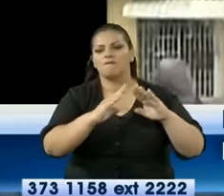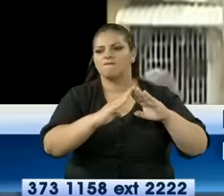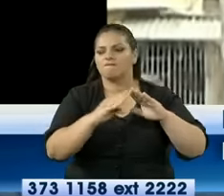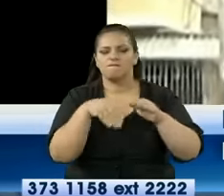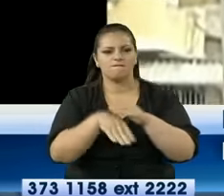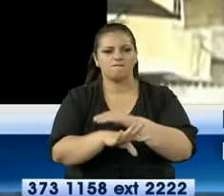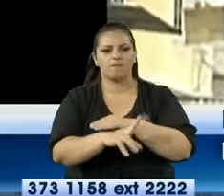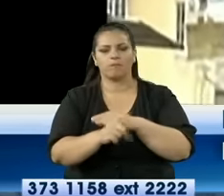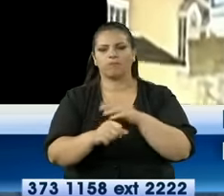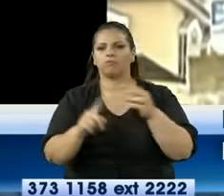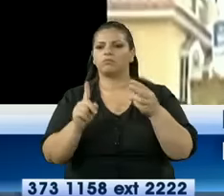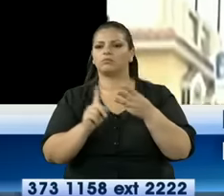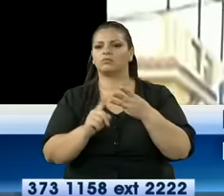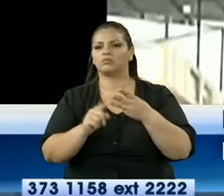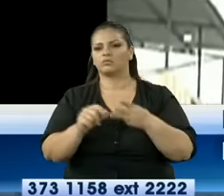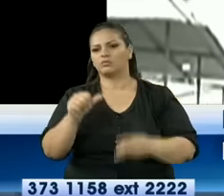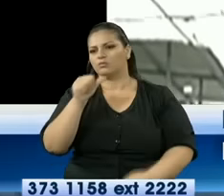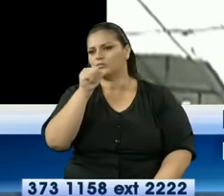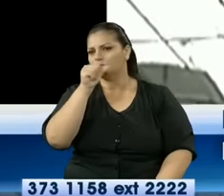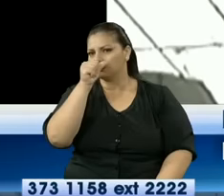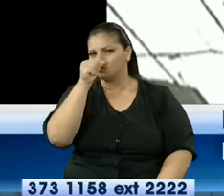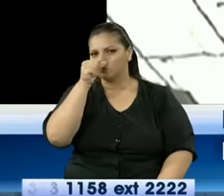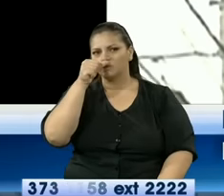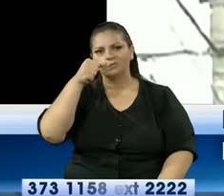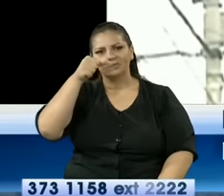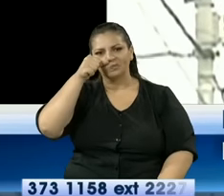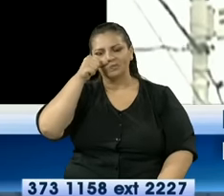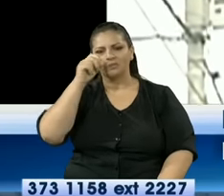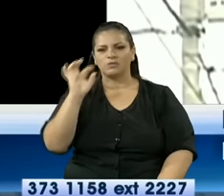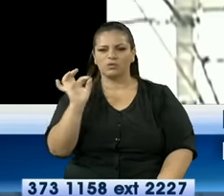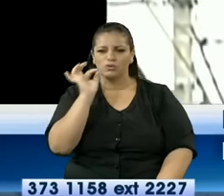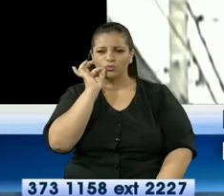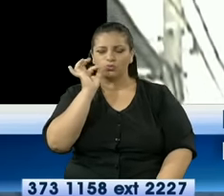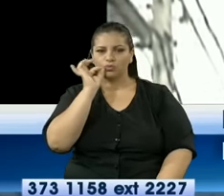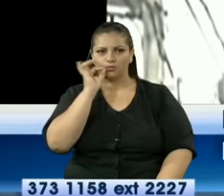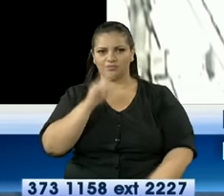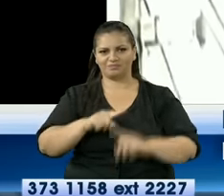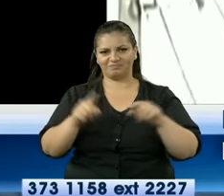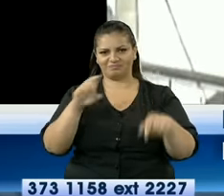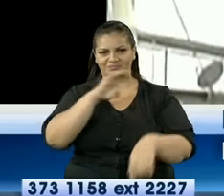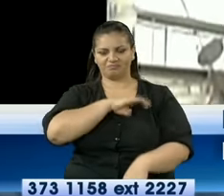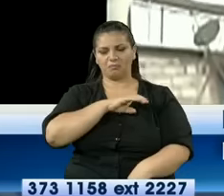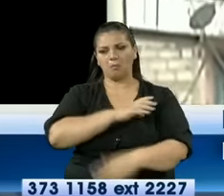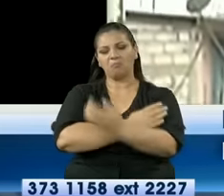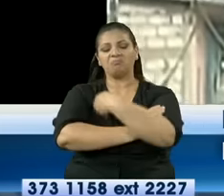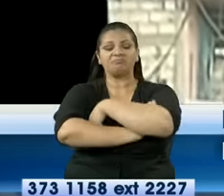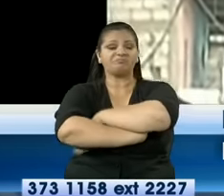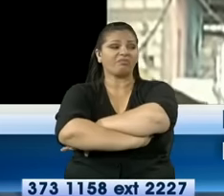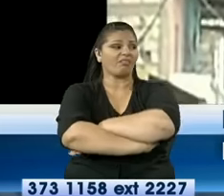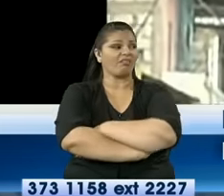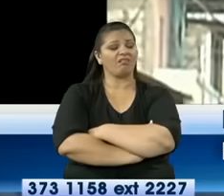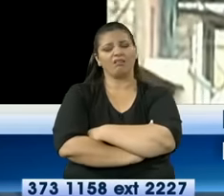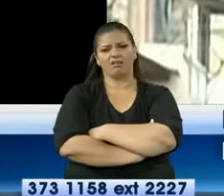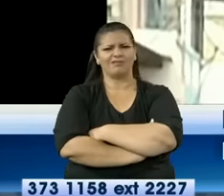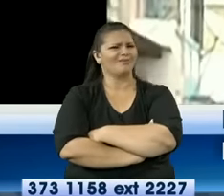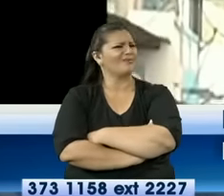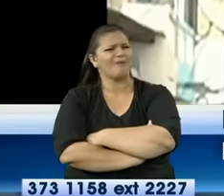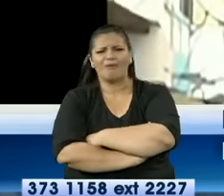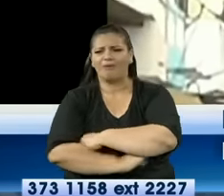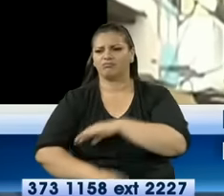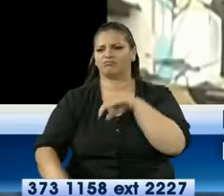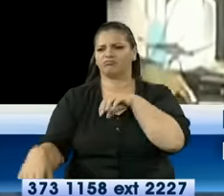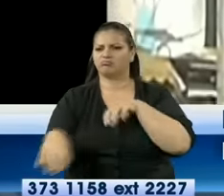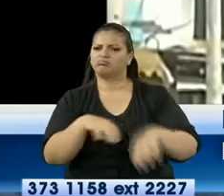asimismo consumo de sustancias estupefacientes. Pero la Policía Nacional no se queda de brazos cruzados, realiza